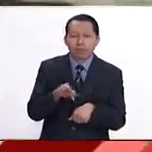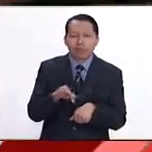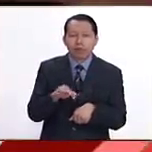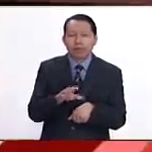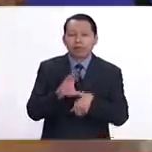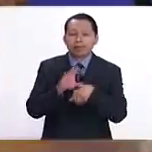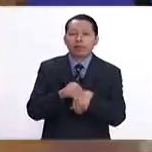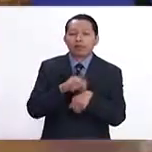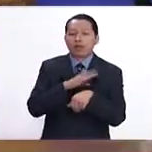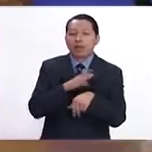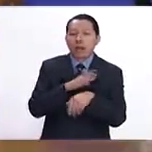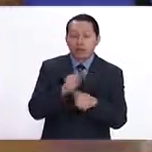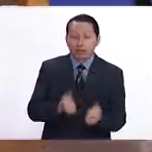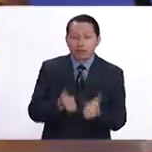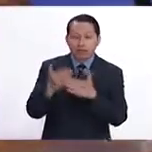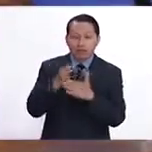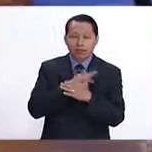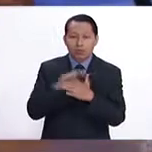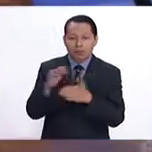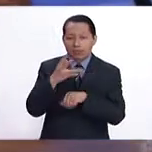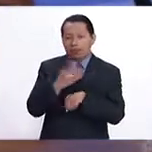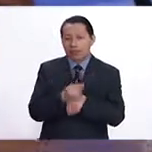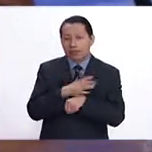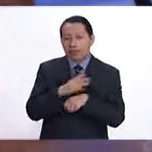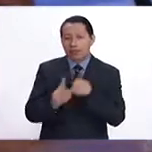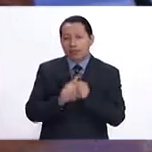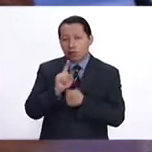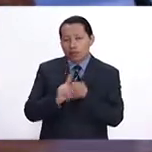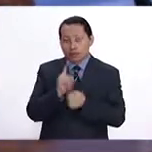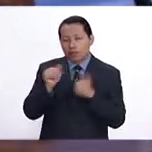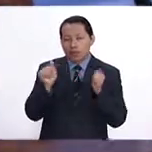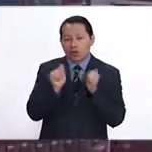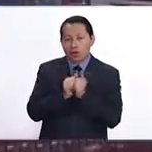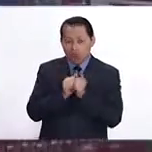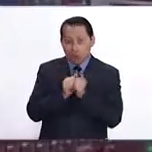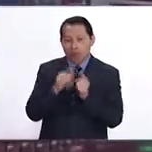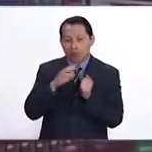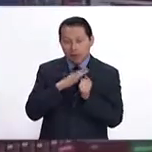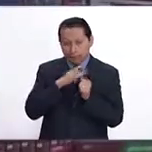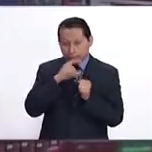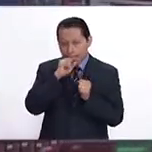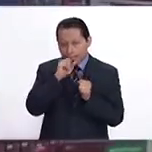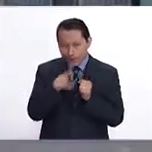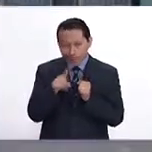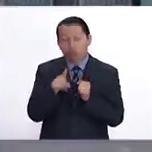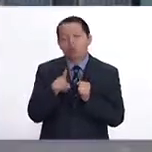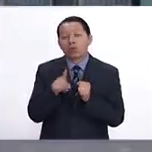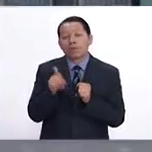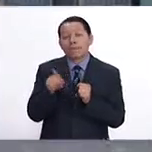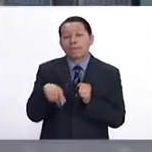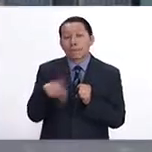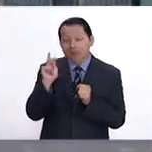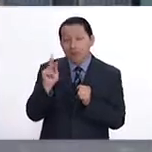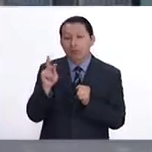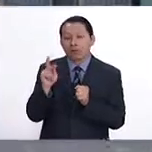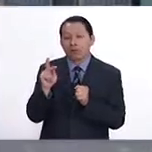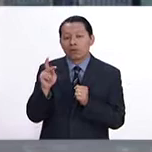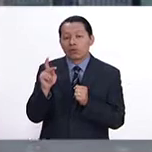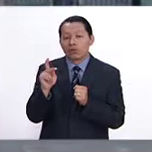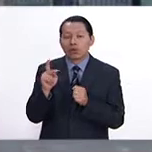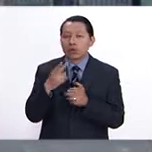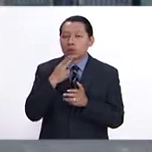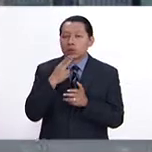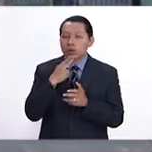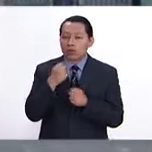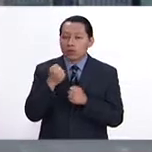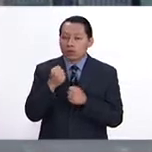un exportador resolver los problemas con un mecanismo ya probado. Sin embargo, no ha sido extraordinariamente usado,